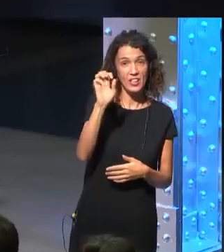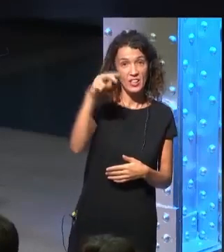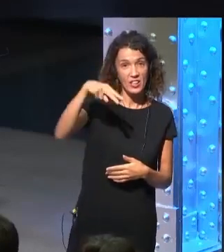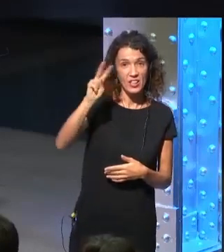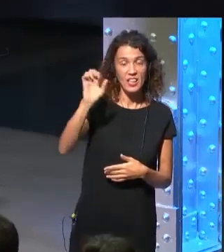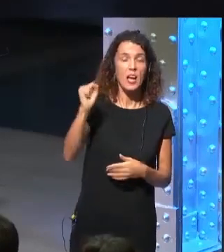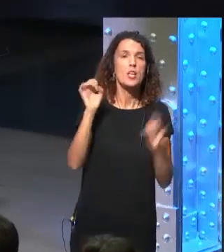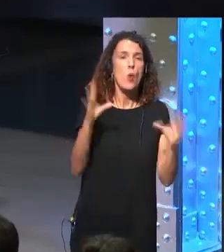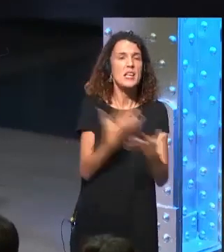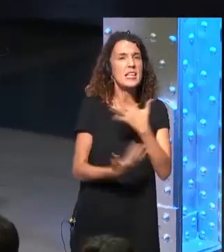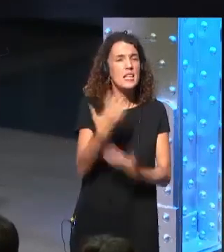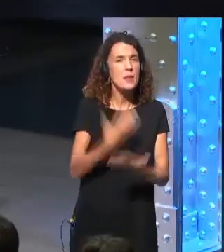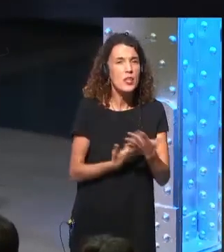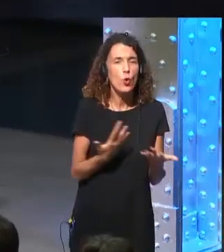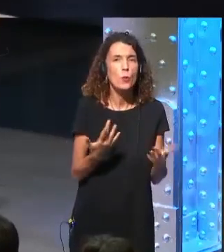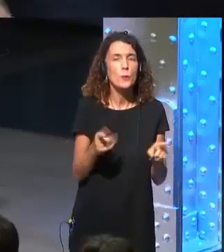había sido